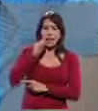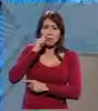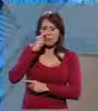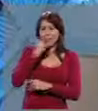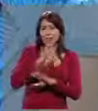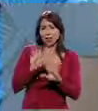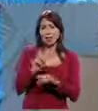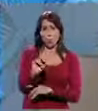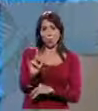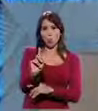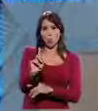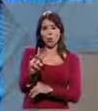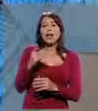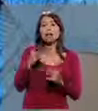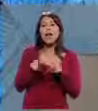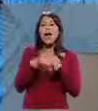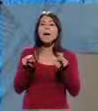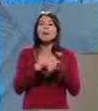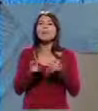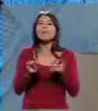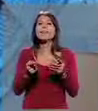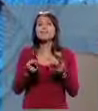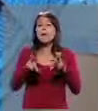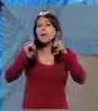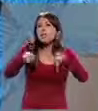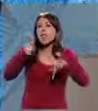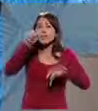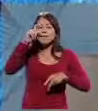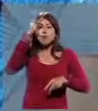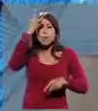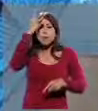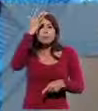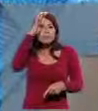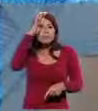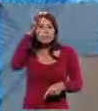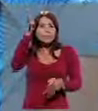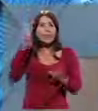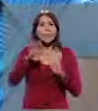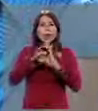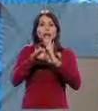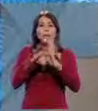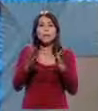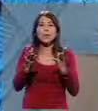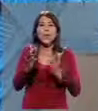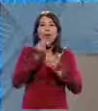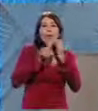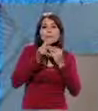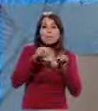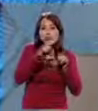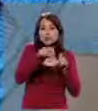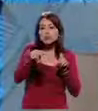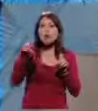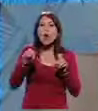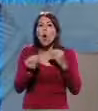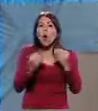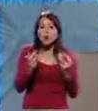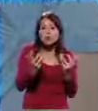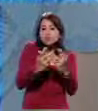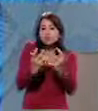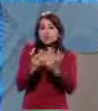ni mucho menos verdad eh un poco está en el Ingenio de cómo eh combinar por ejemplo los alimentos para que se vean